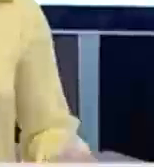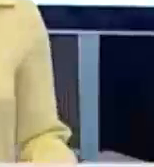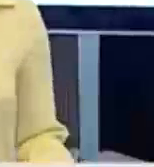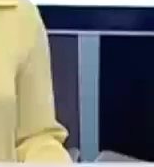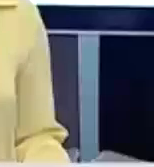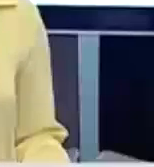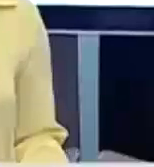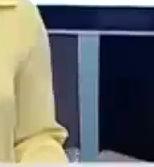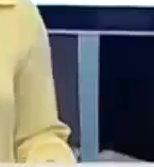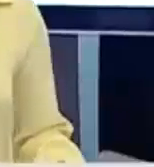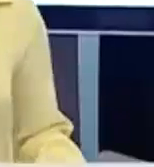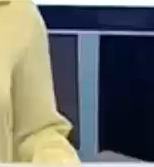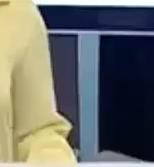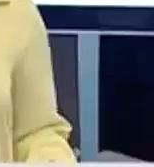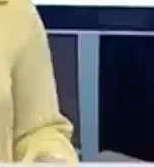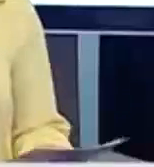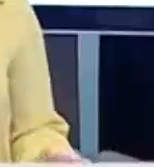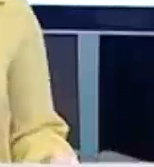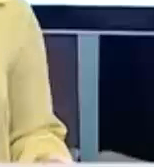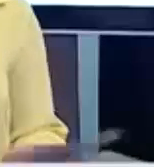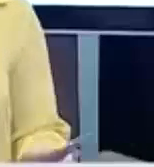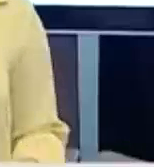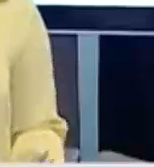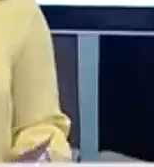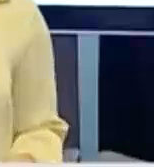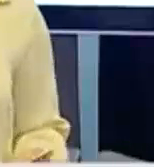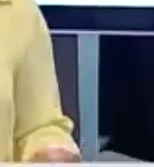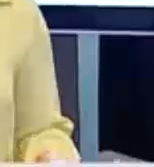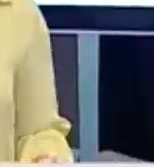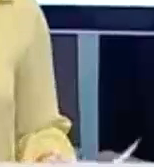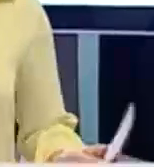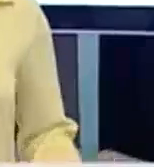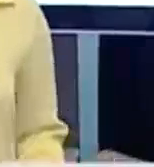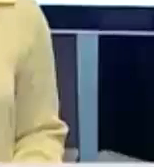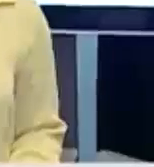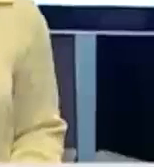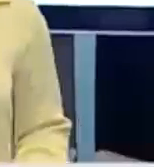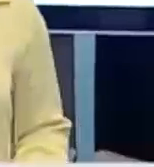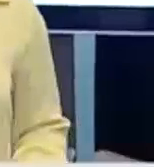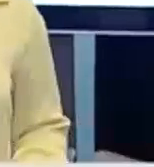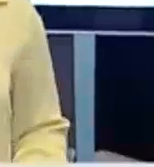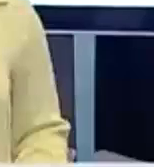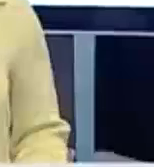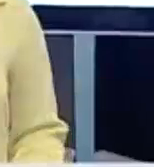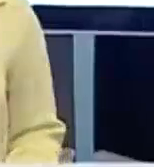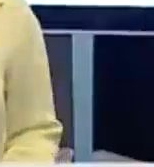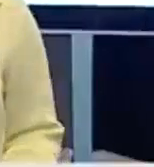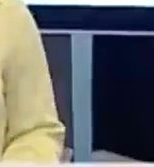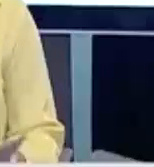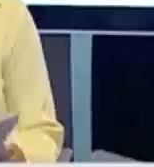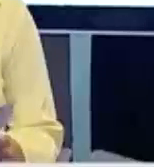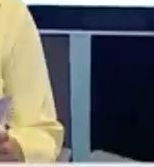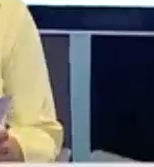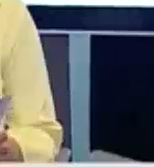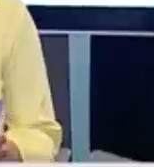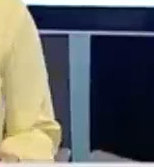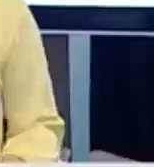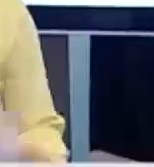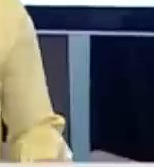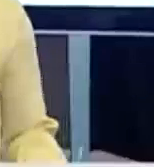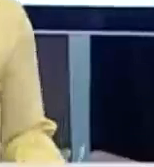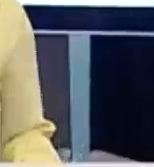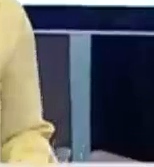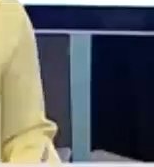República. Hubo cuestionamientos, comentarios, observaciones, información que es herramienta de trabajo para la actividad